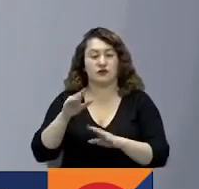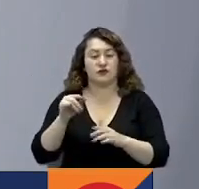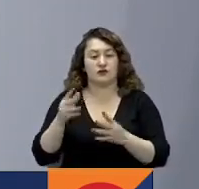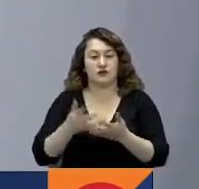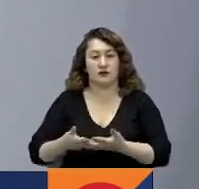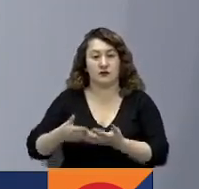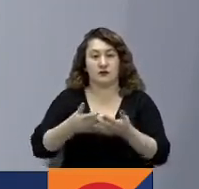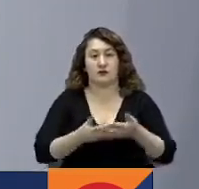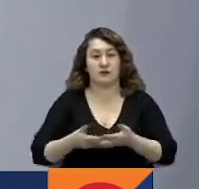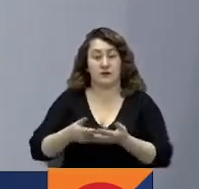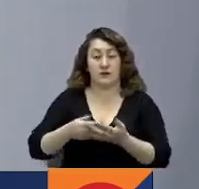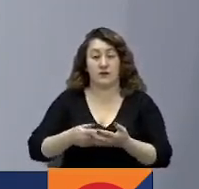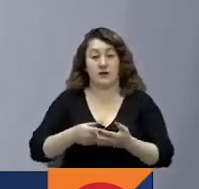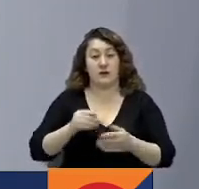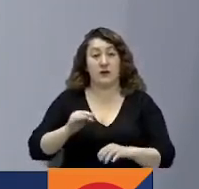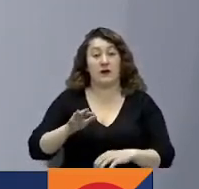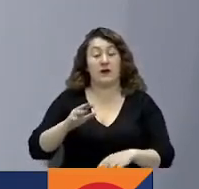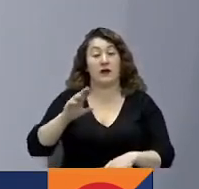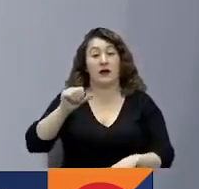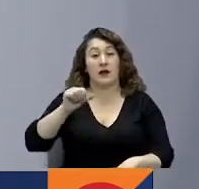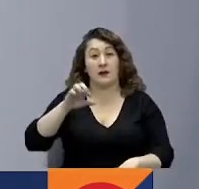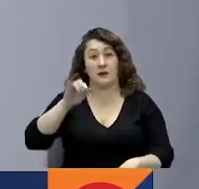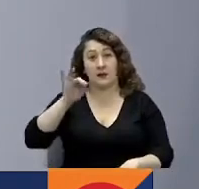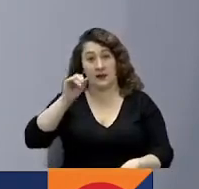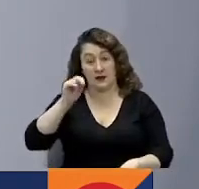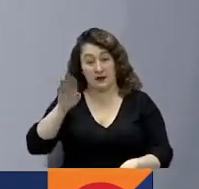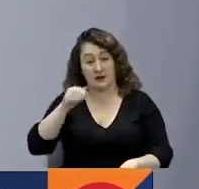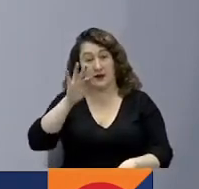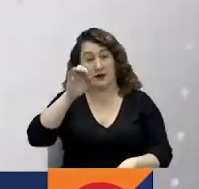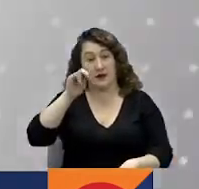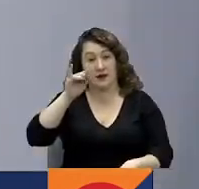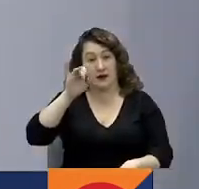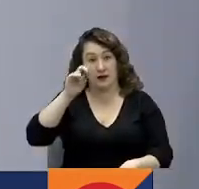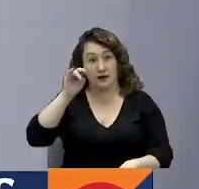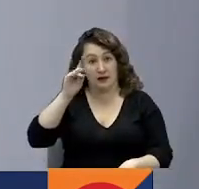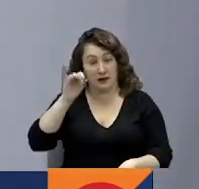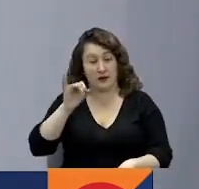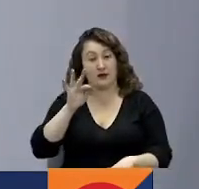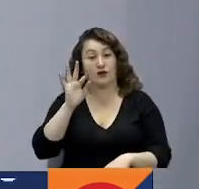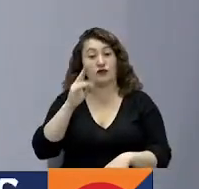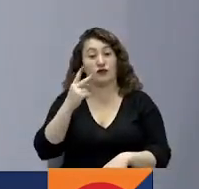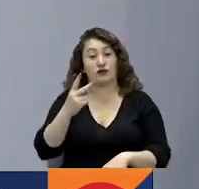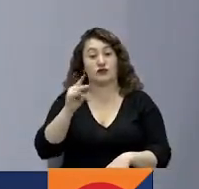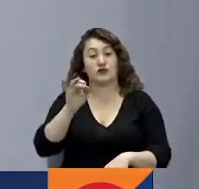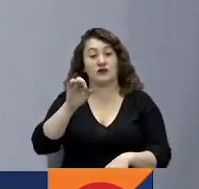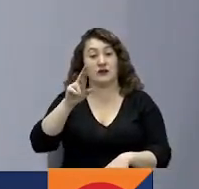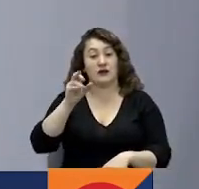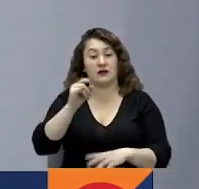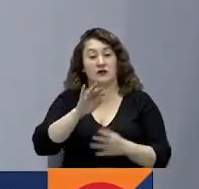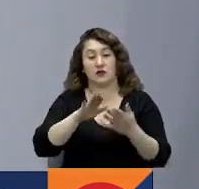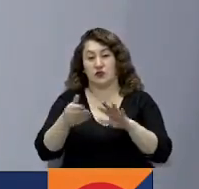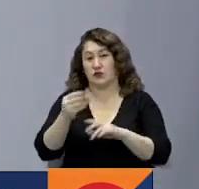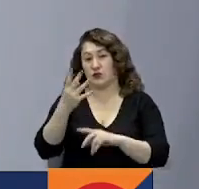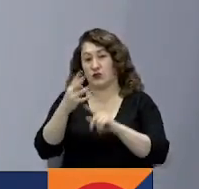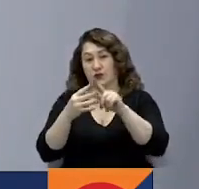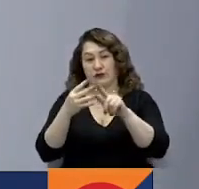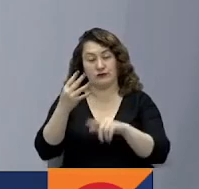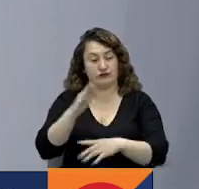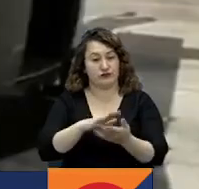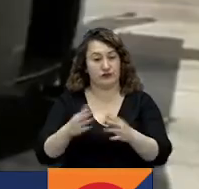una teniente y 2 sargentos que viajaban en la aeronave perdieron la vida. La aeronave siniestrada es un